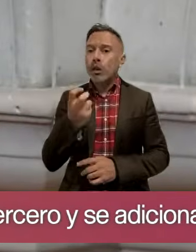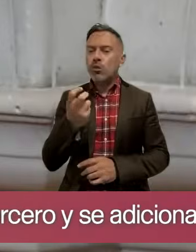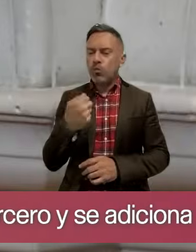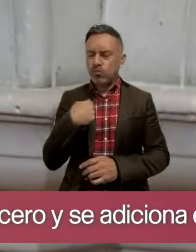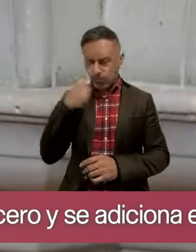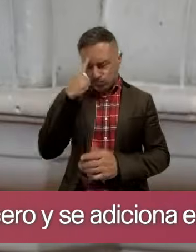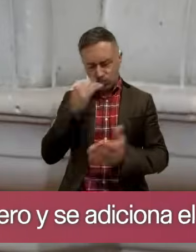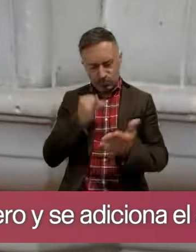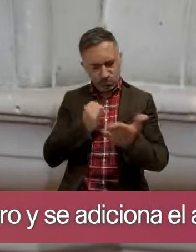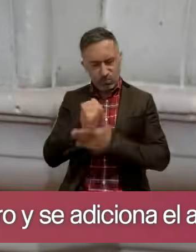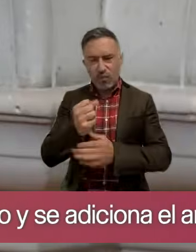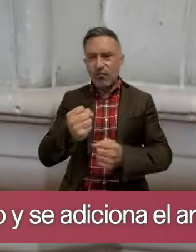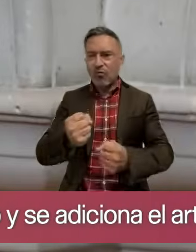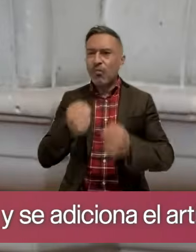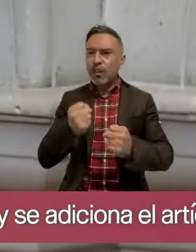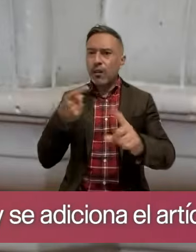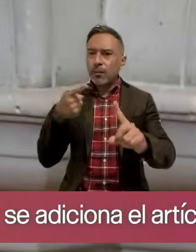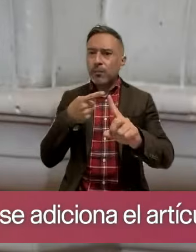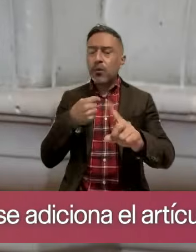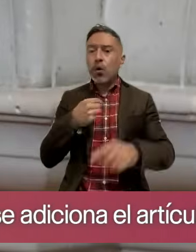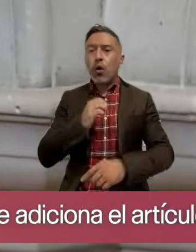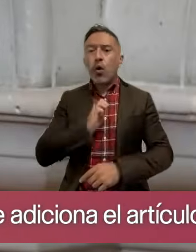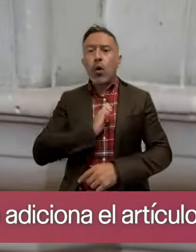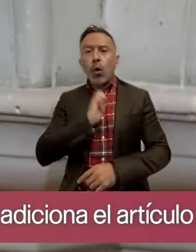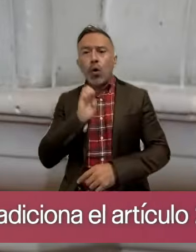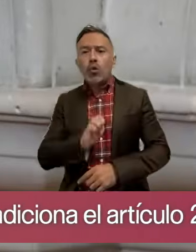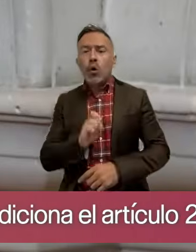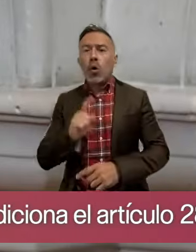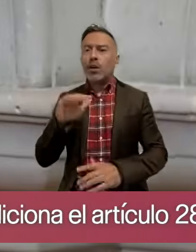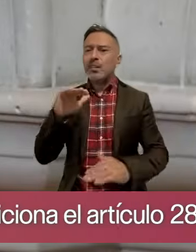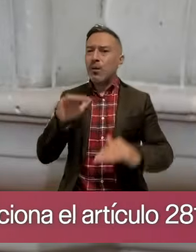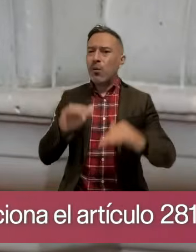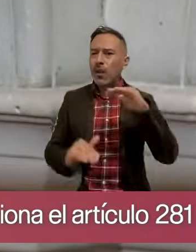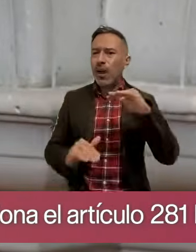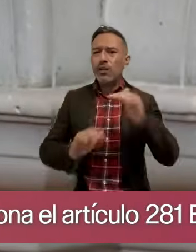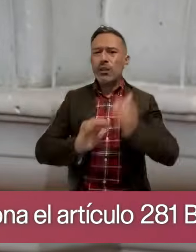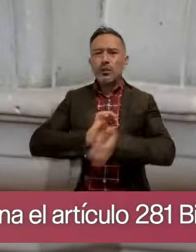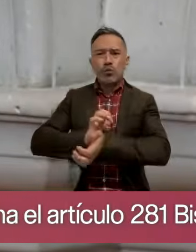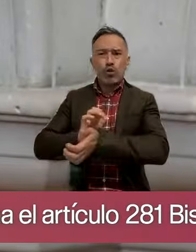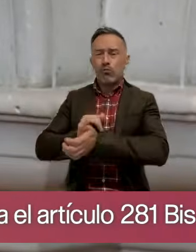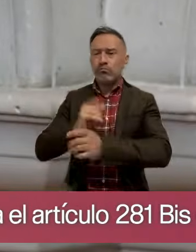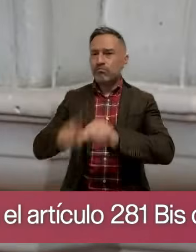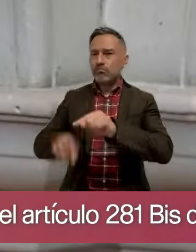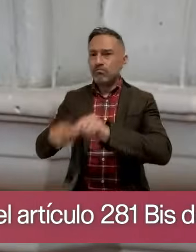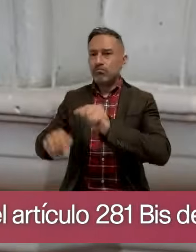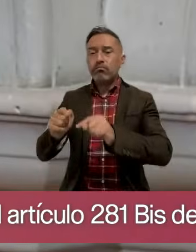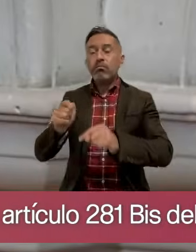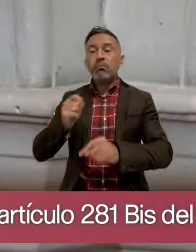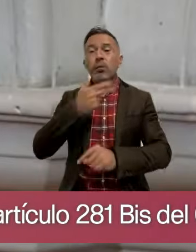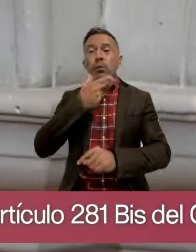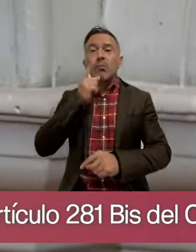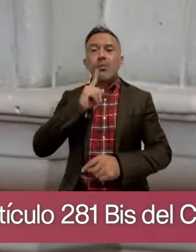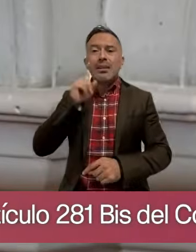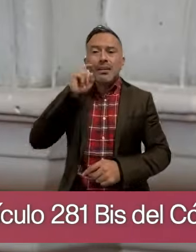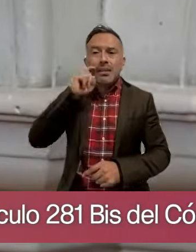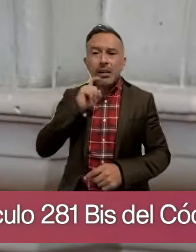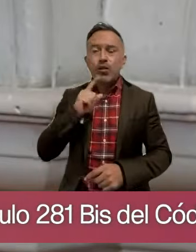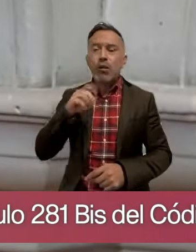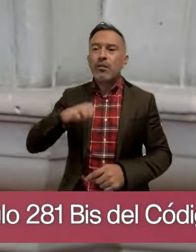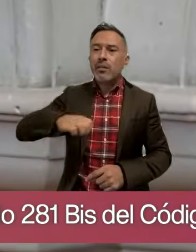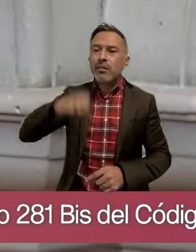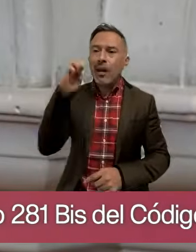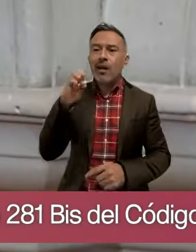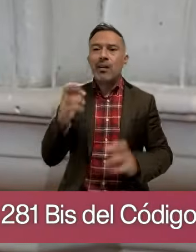cualquier forma de odio, de desigualdad o exclusión, sea por sexo, edad, religión,